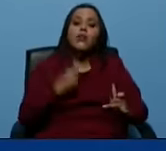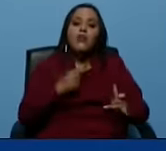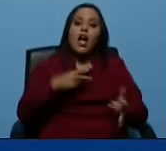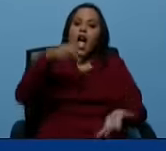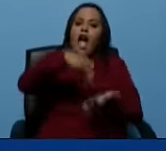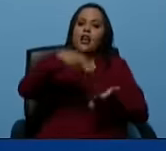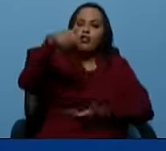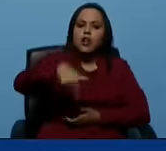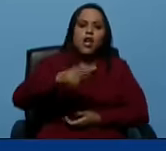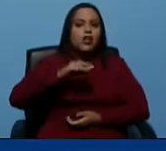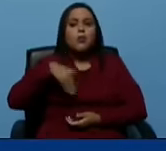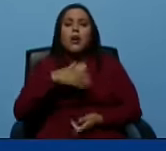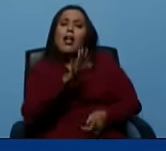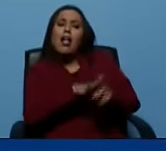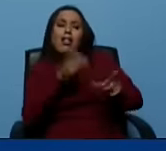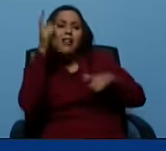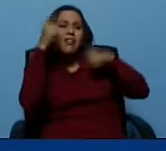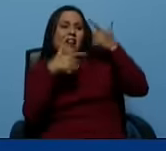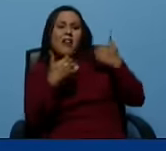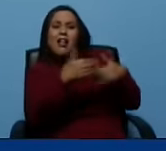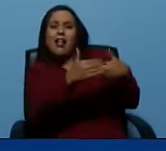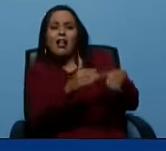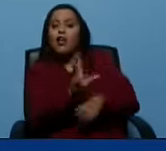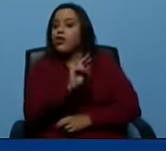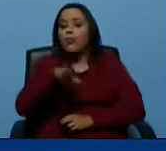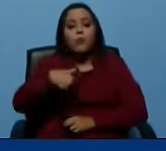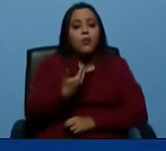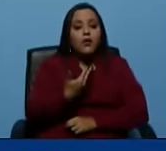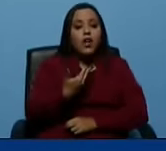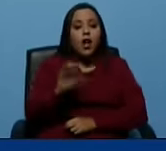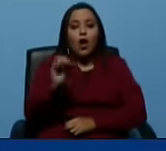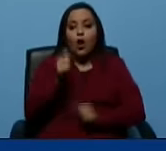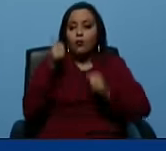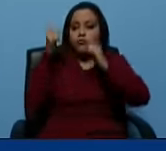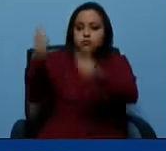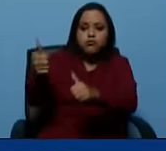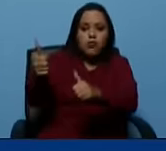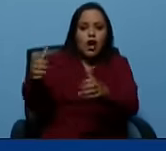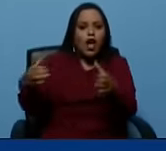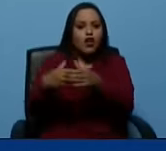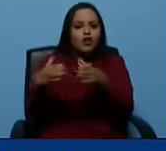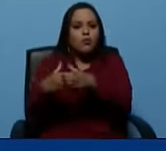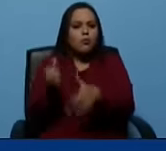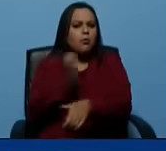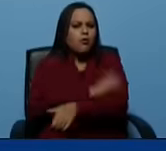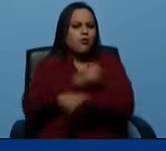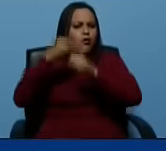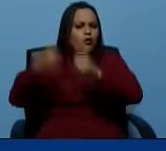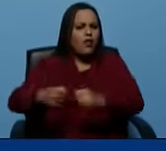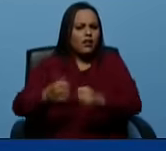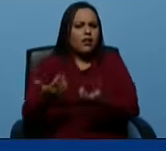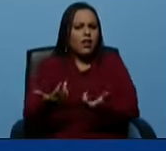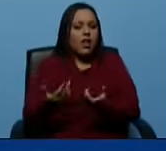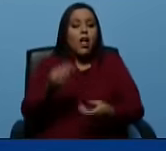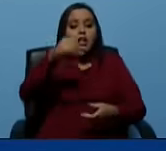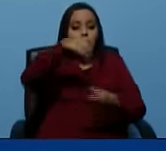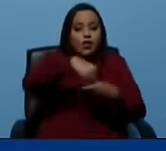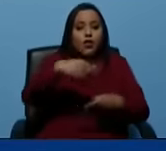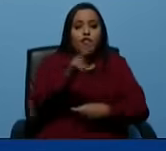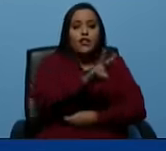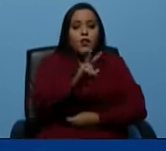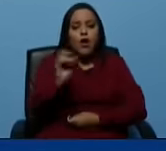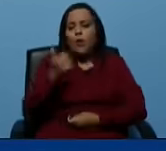al chavismo y no pueden seguir dándole la batuta de mando a la ultraderecha fascista, ni en Venezuela ni en el